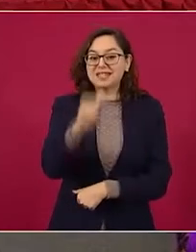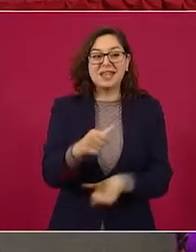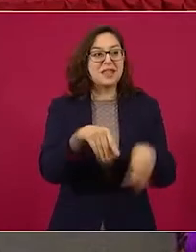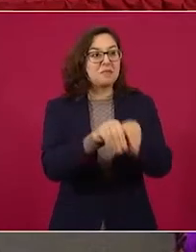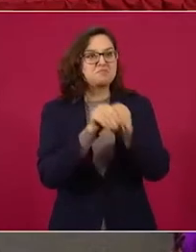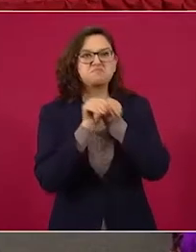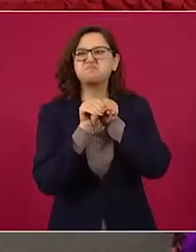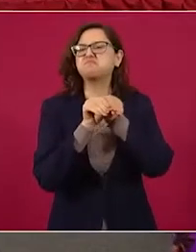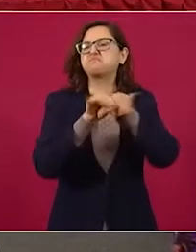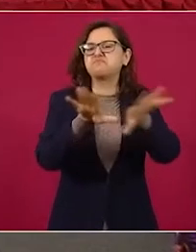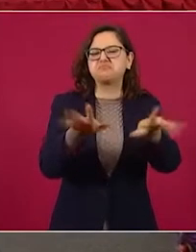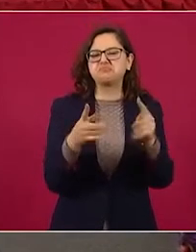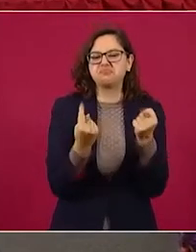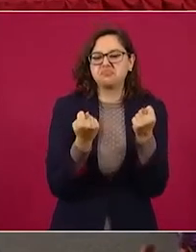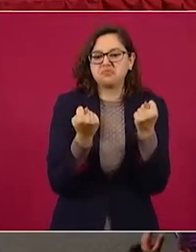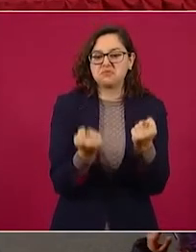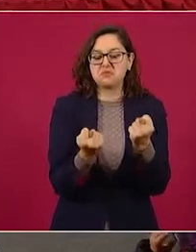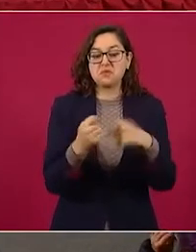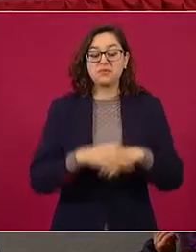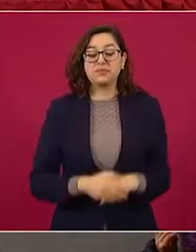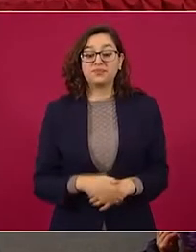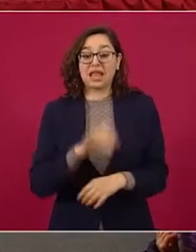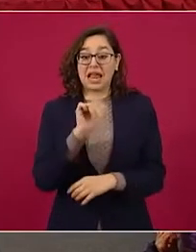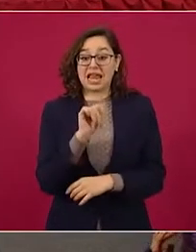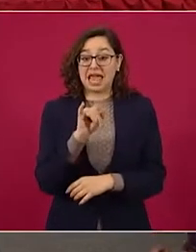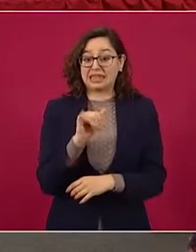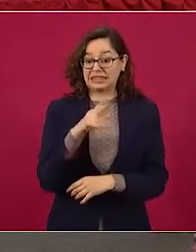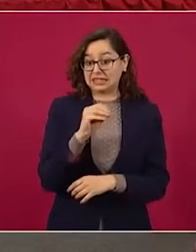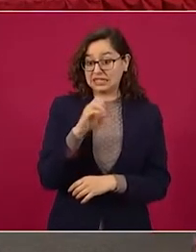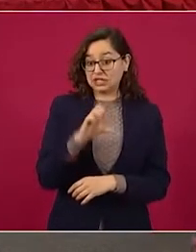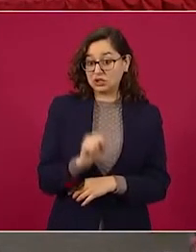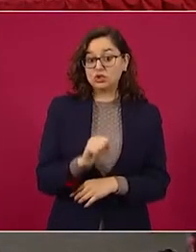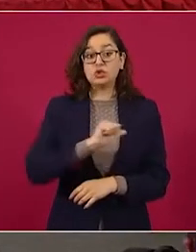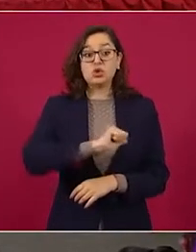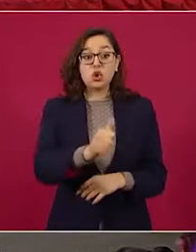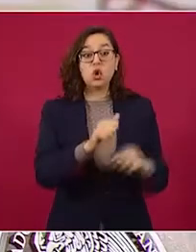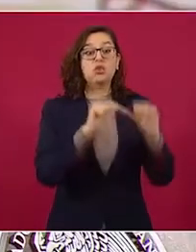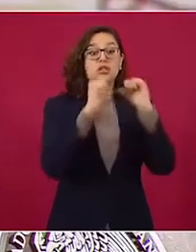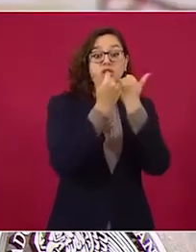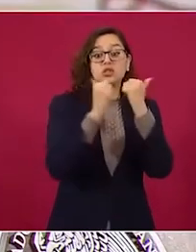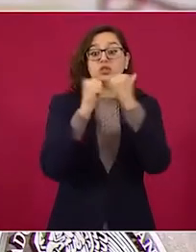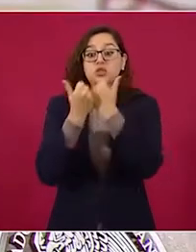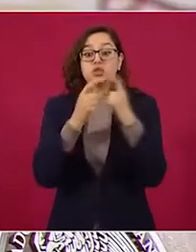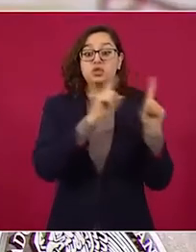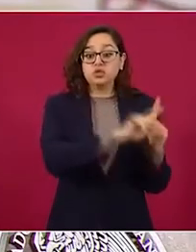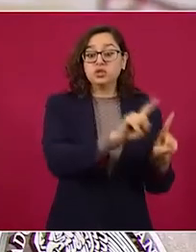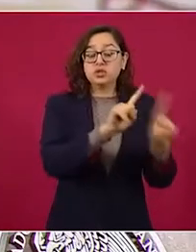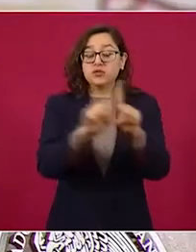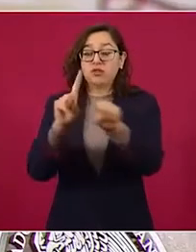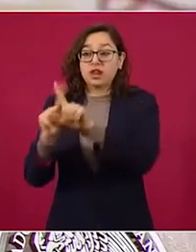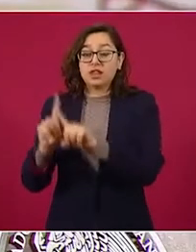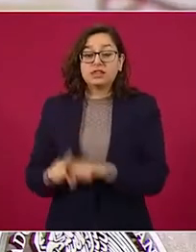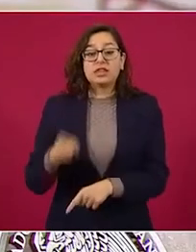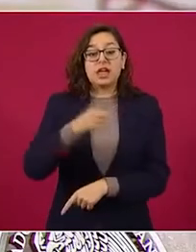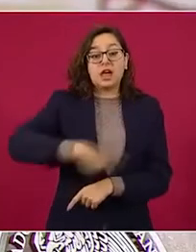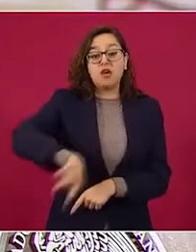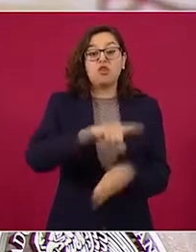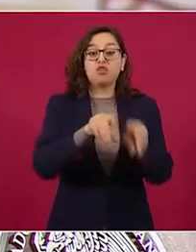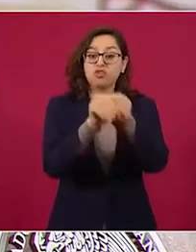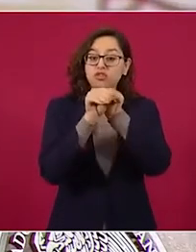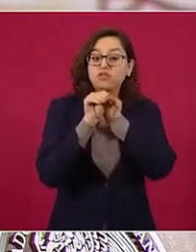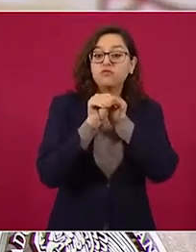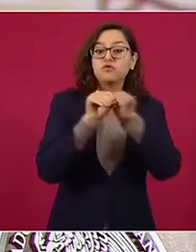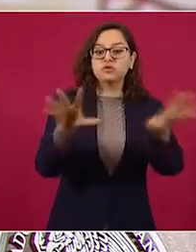Latinos y Mexicanos contra la Corrupción y todos los demás que reprodujeron acríticamente su reportaje